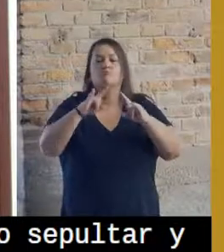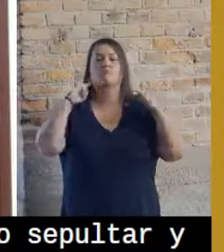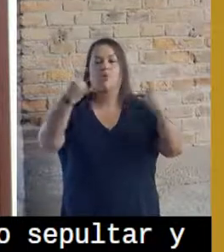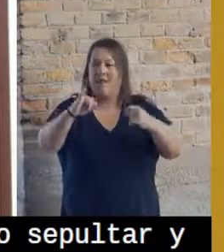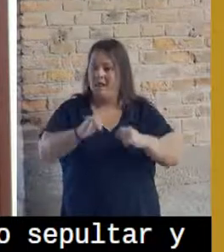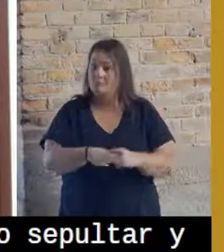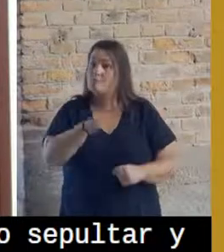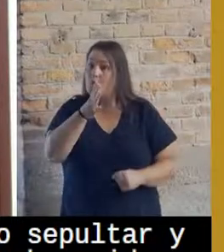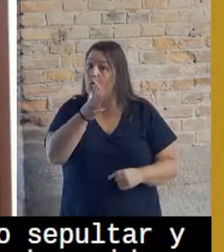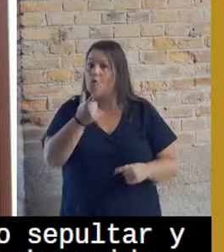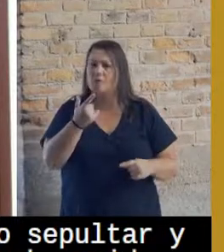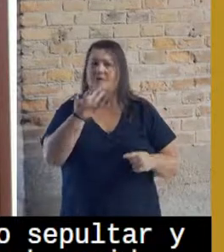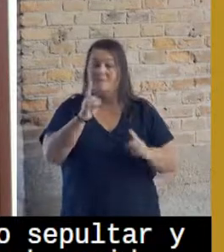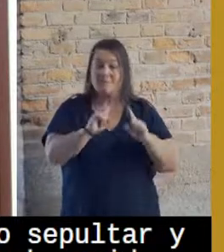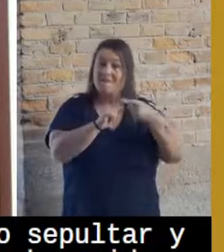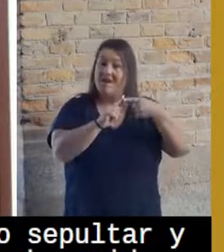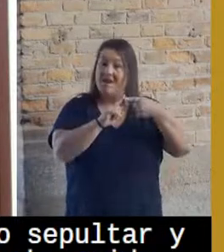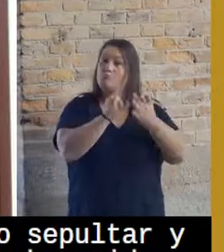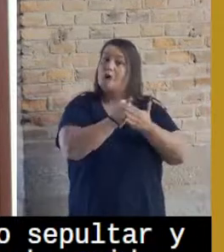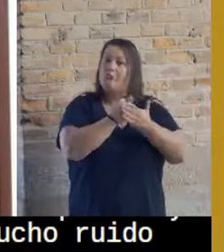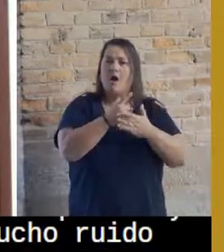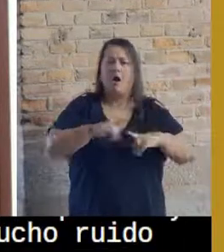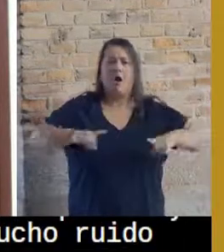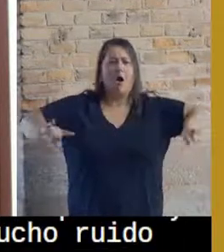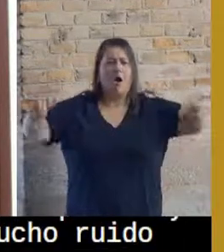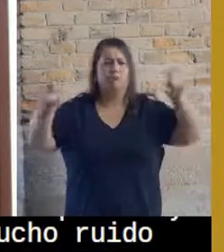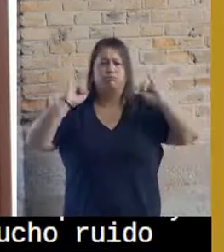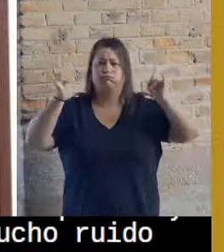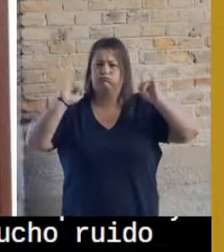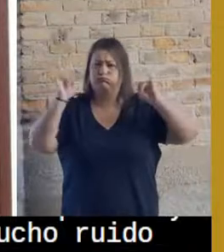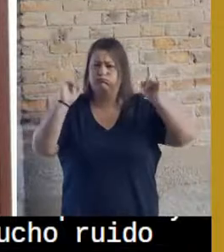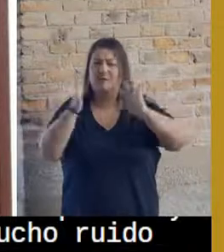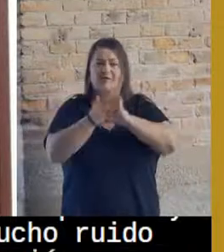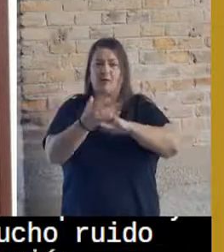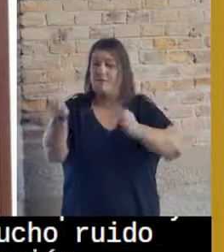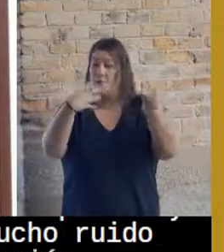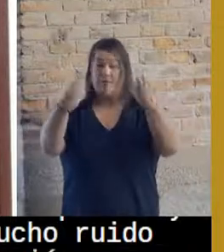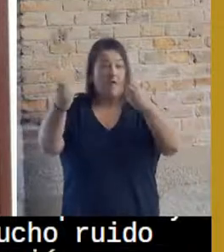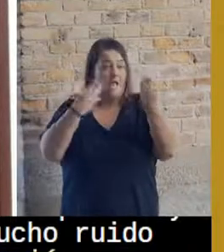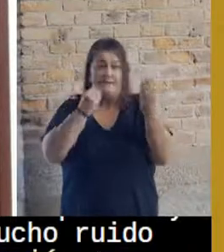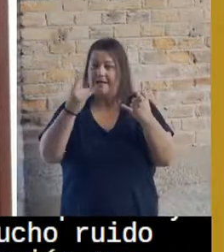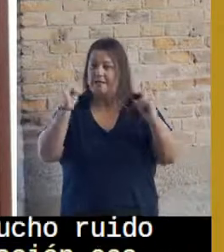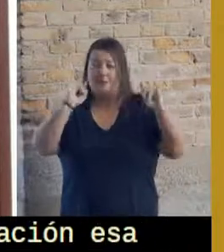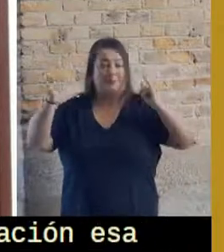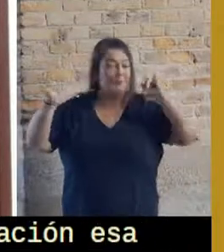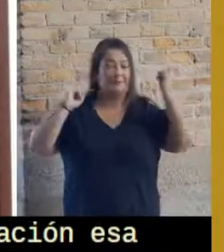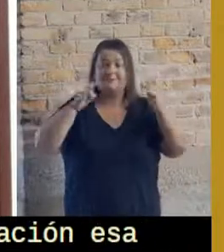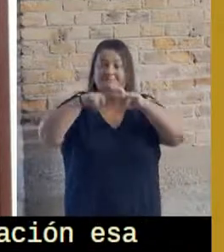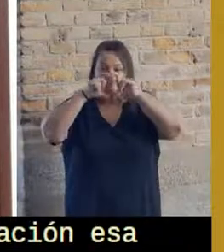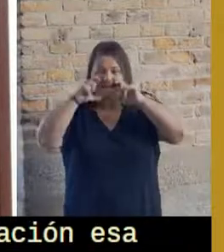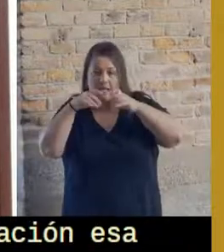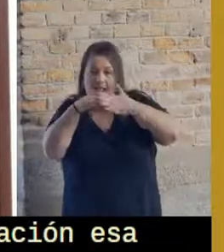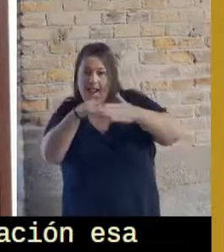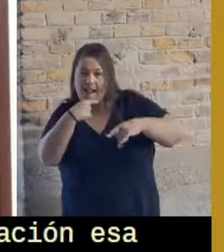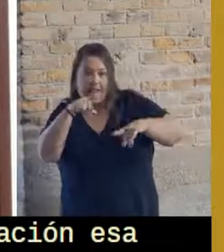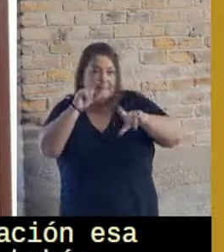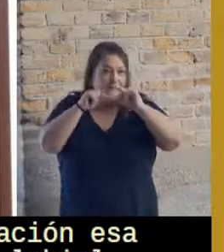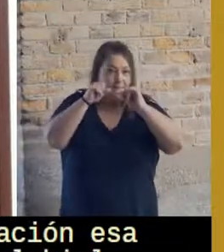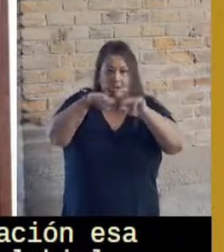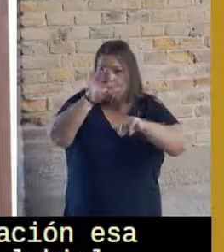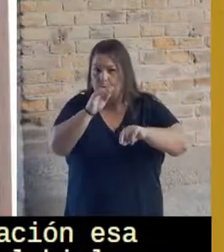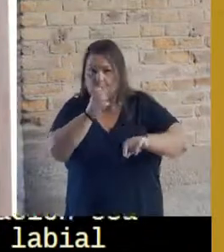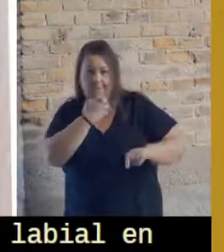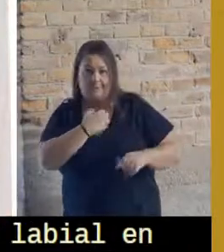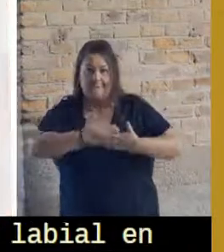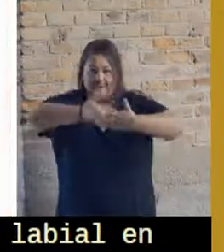qué porque hay mucho ruido vale el ruido hace que a ti no te llegue la información esa mujer que tiene mascarilla no da opción a lectura labial